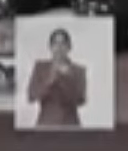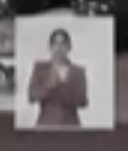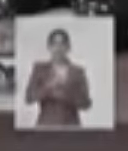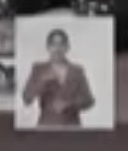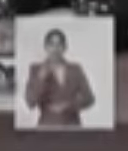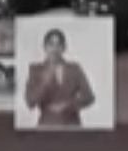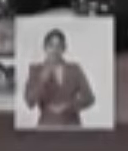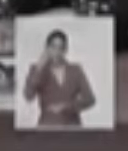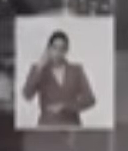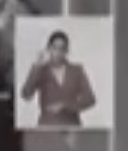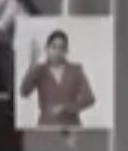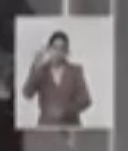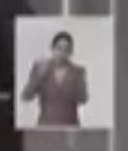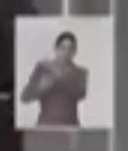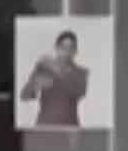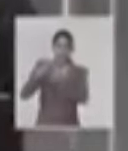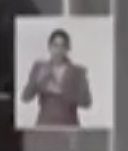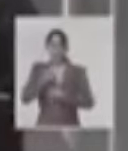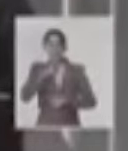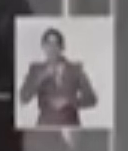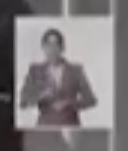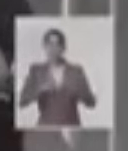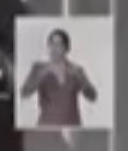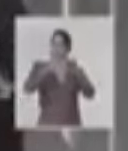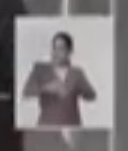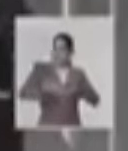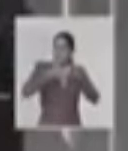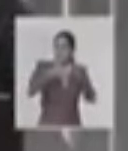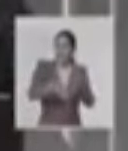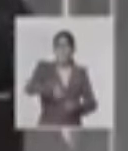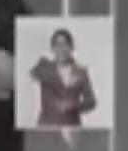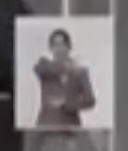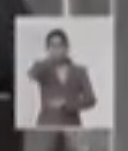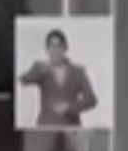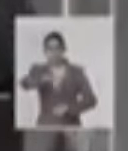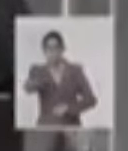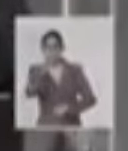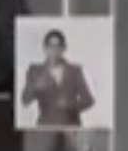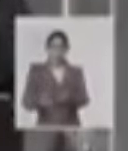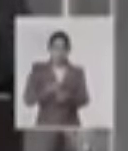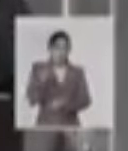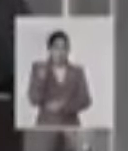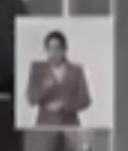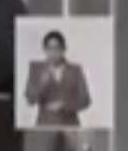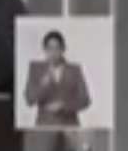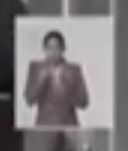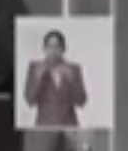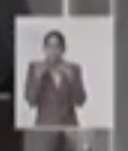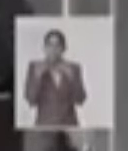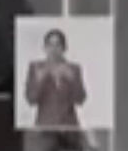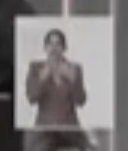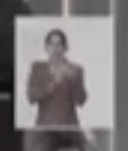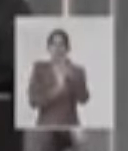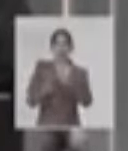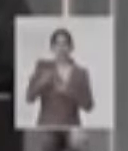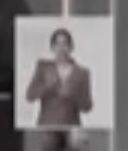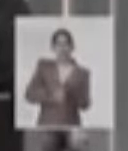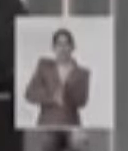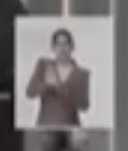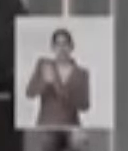este es nuestro yate grande, esta es nuestra sierra maestra, esta es la lucha que nos ha tocado a nosotros y que igual que lo